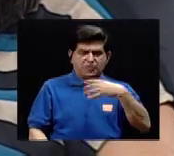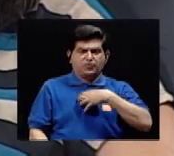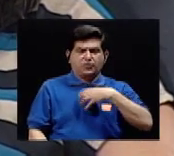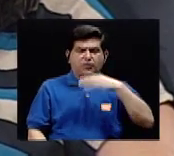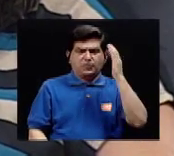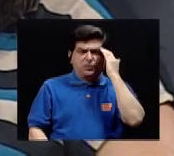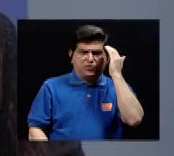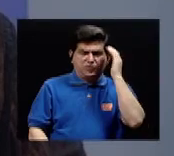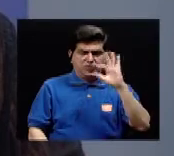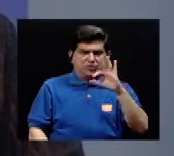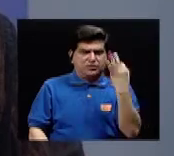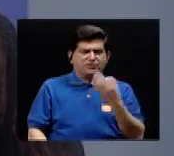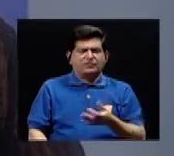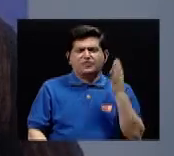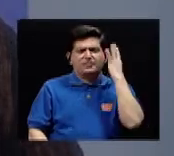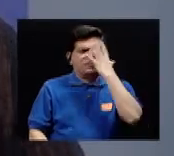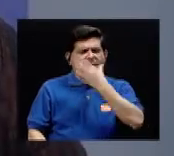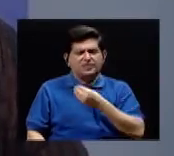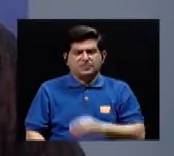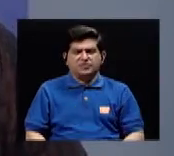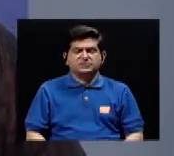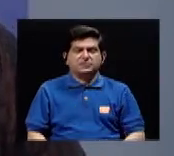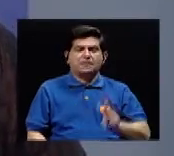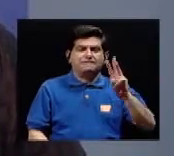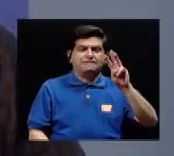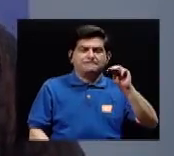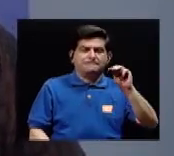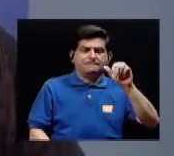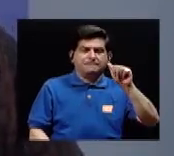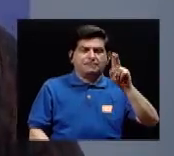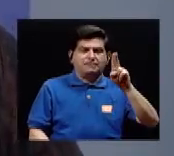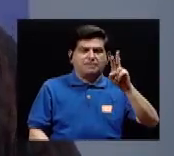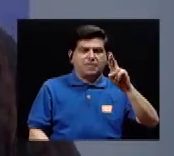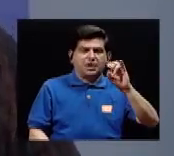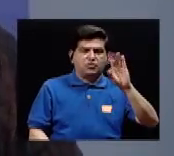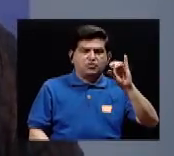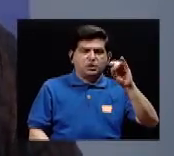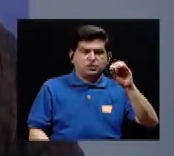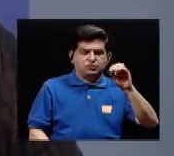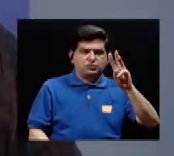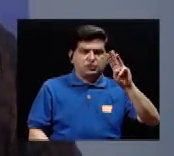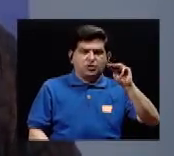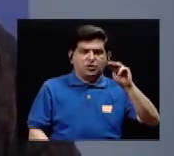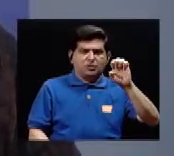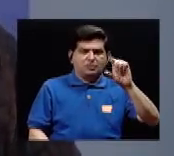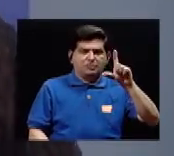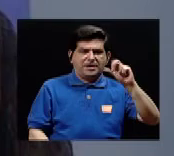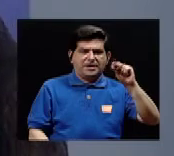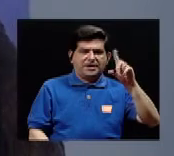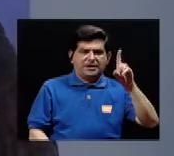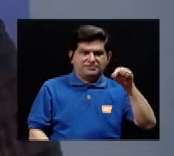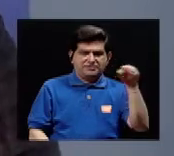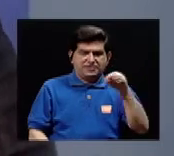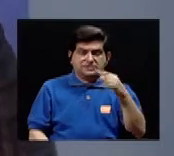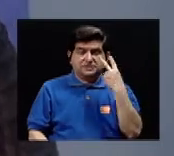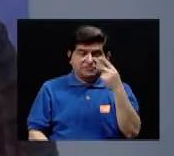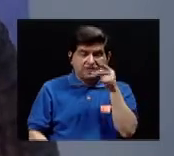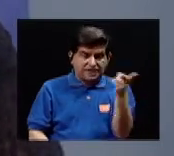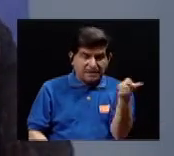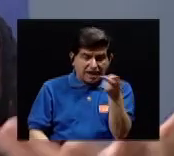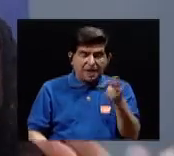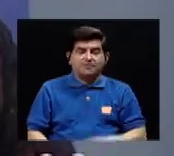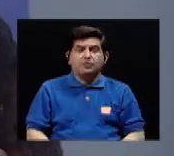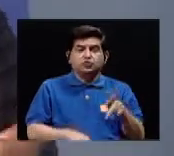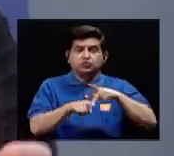y sus conocimientos de una manera como tan hermosa, que fue con Mauricio Meléndez, y en algún momento descubrir que eran